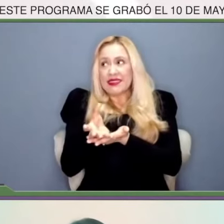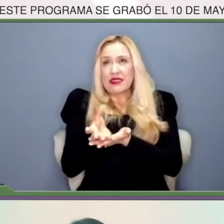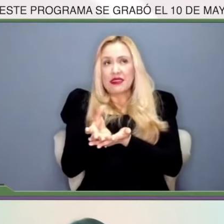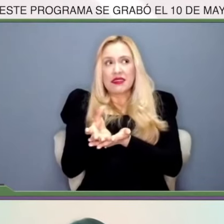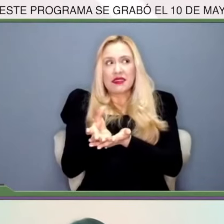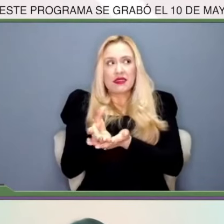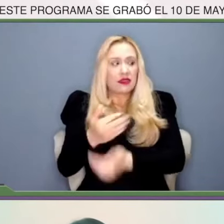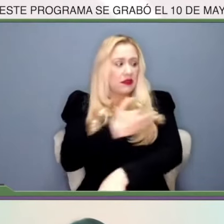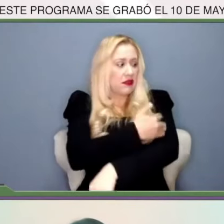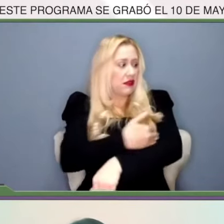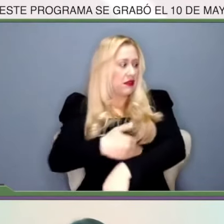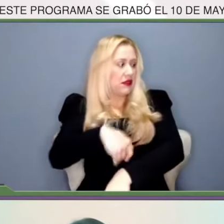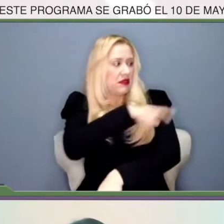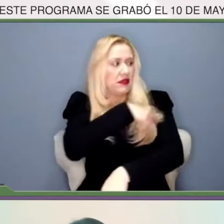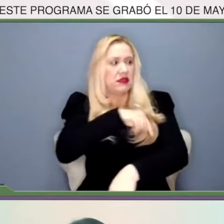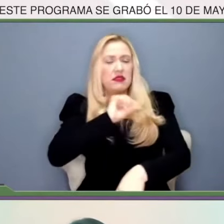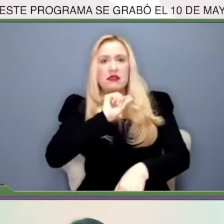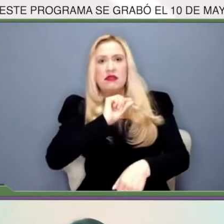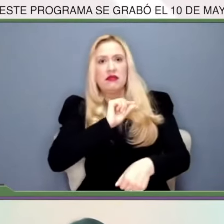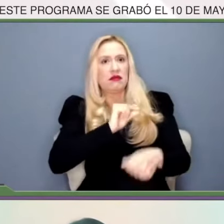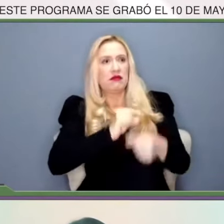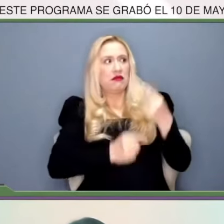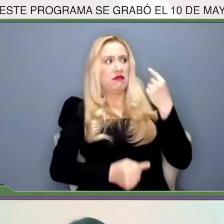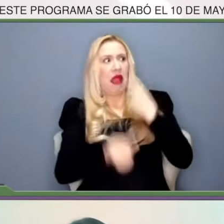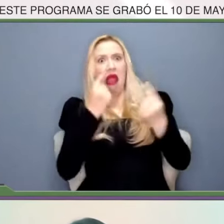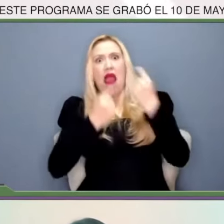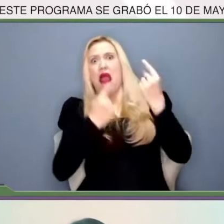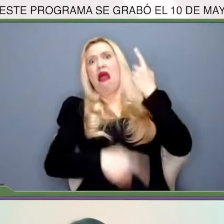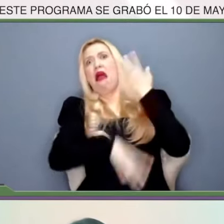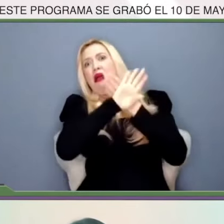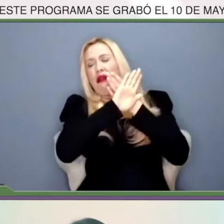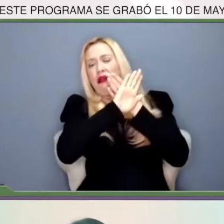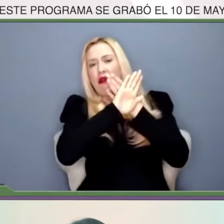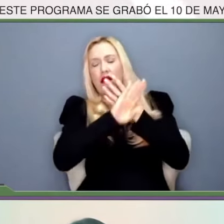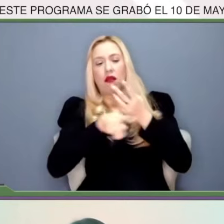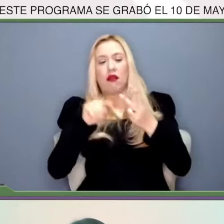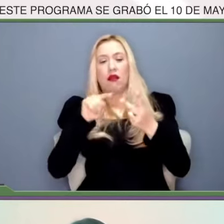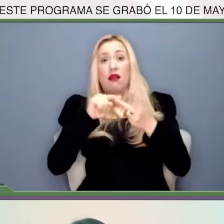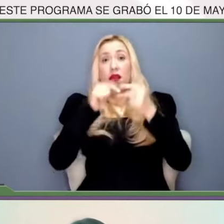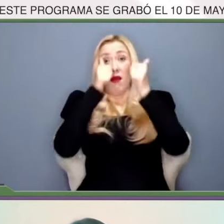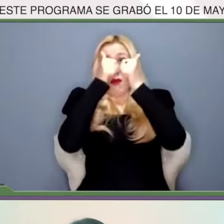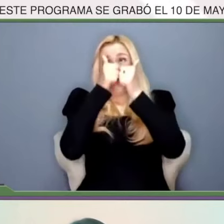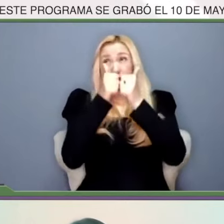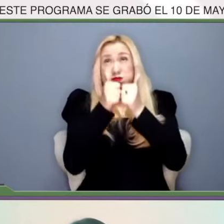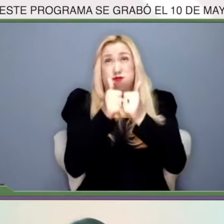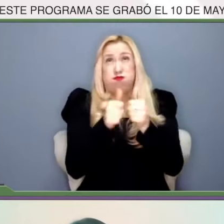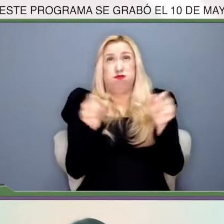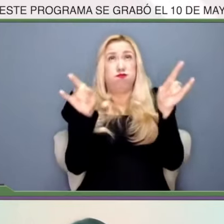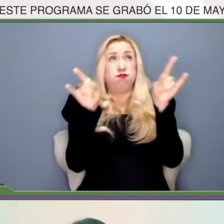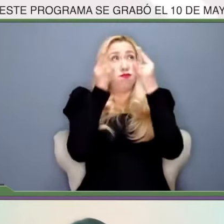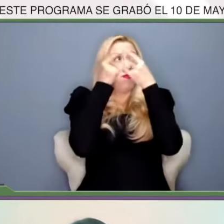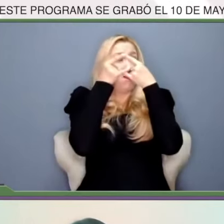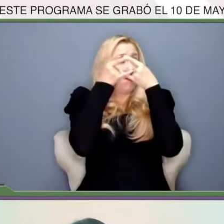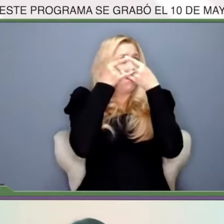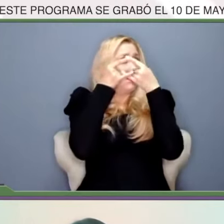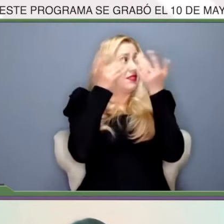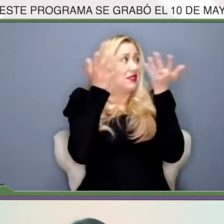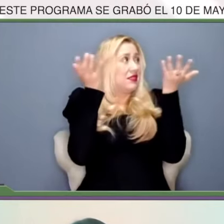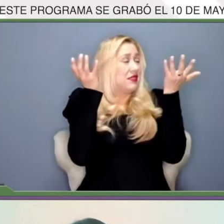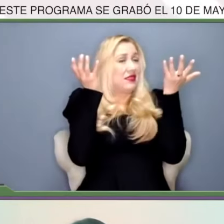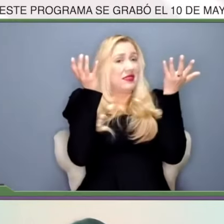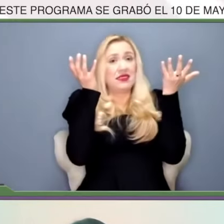familiar seguro y aparte de todo el encierro hace que se dificulte aún más. ¿Por qué? Porque pueden generarse